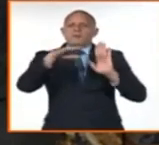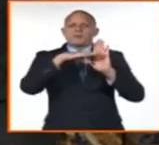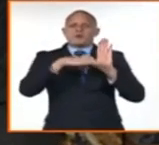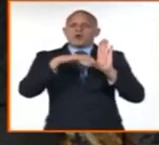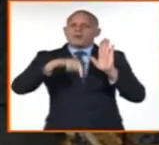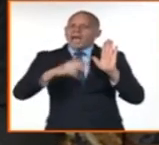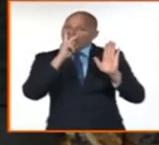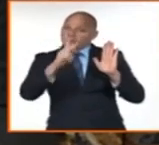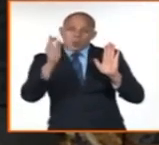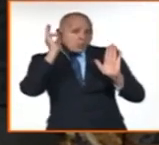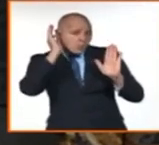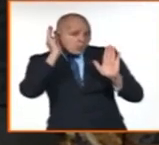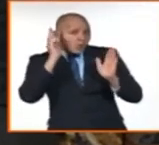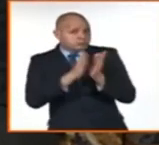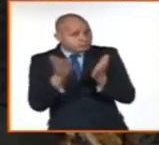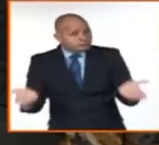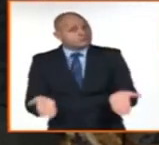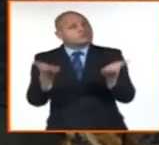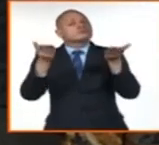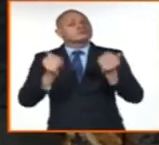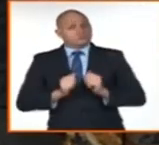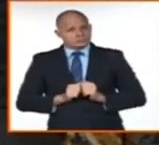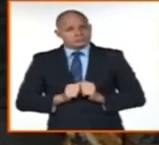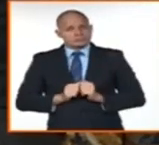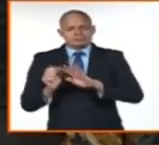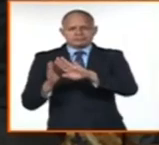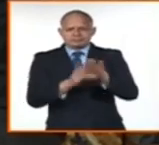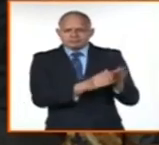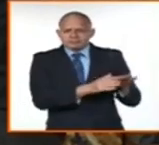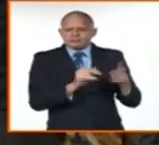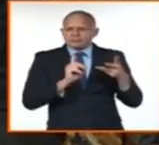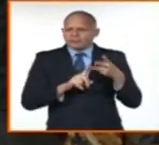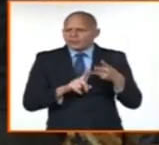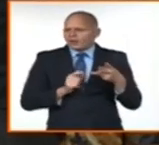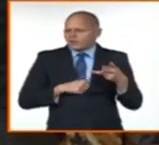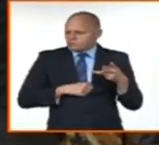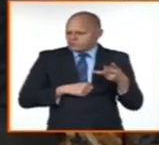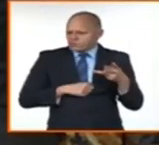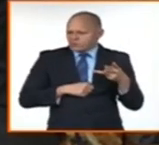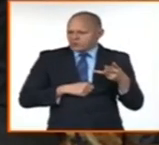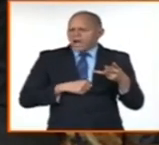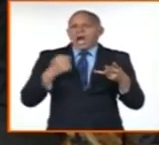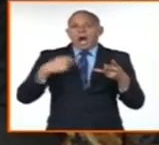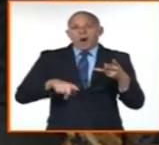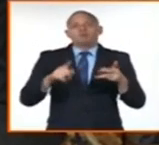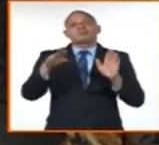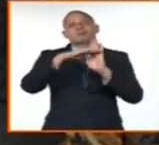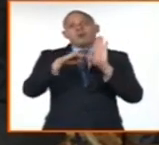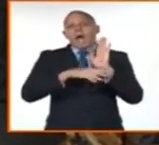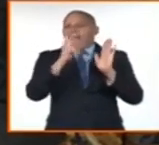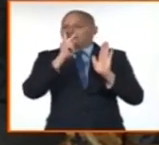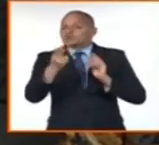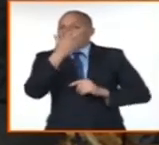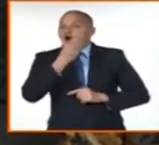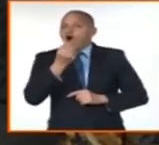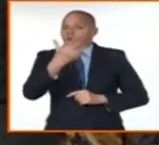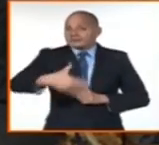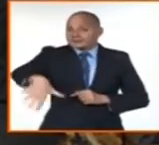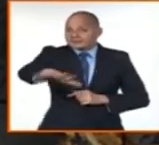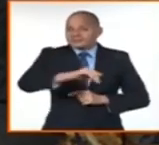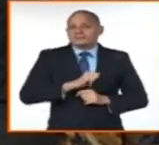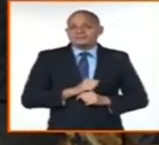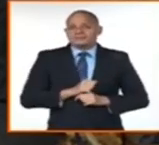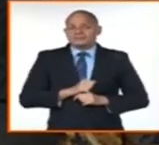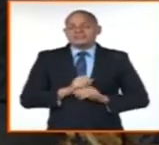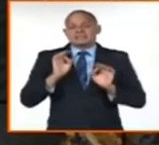desarrollando. Ahora estamos promoviendo un programa para atención a la juventud, donde estamos actualizando todas las problemáticas de